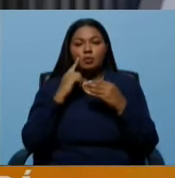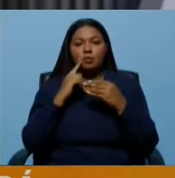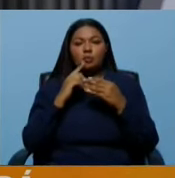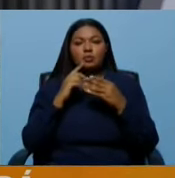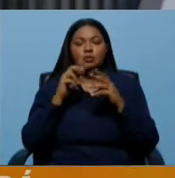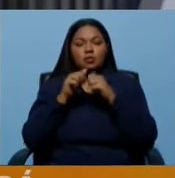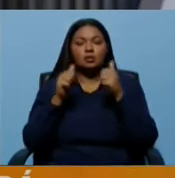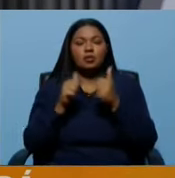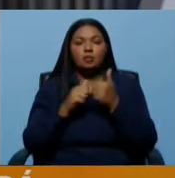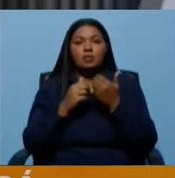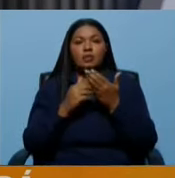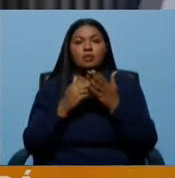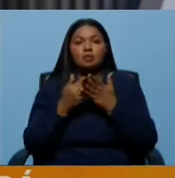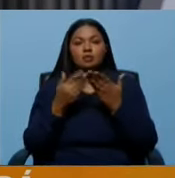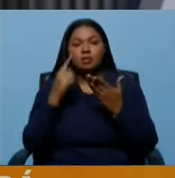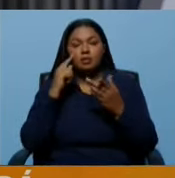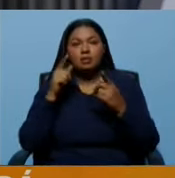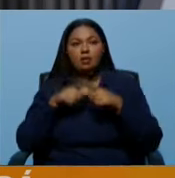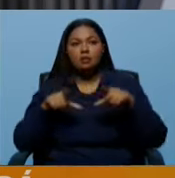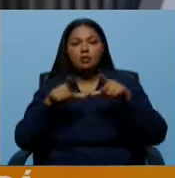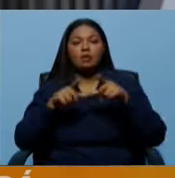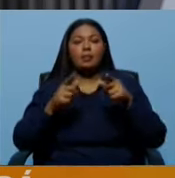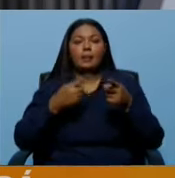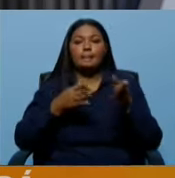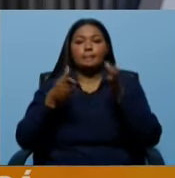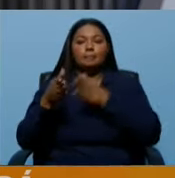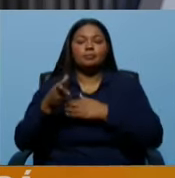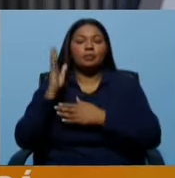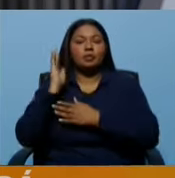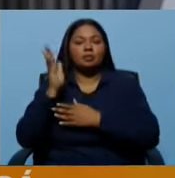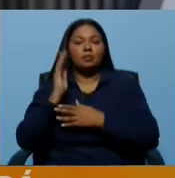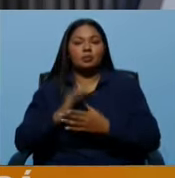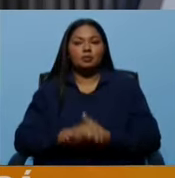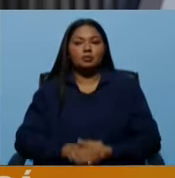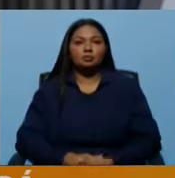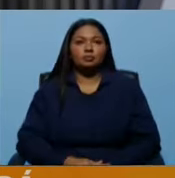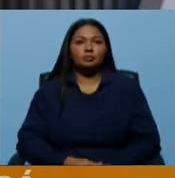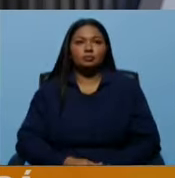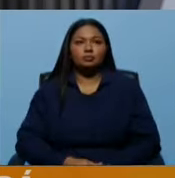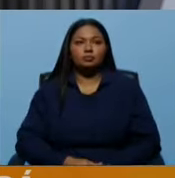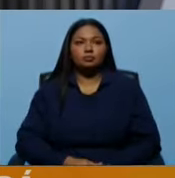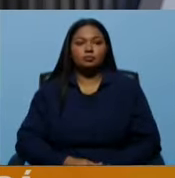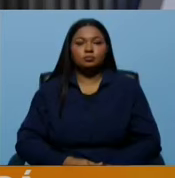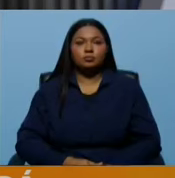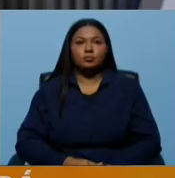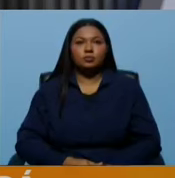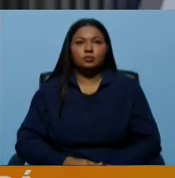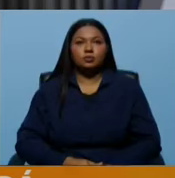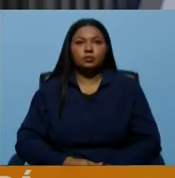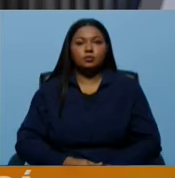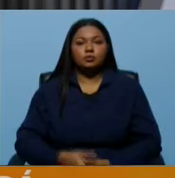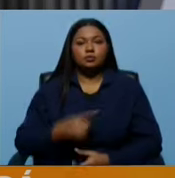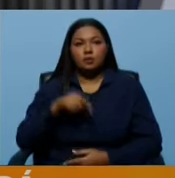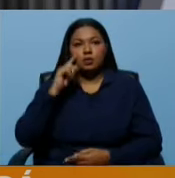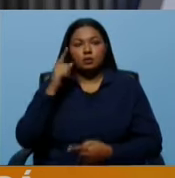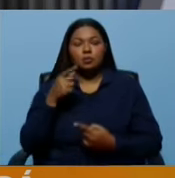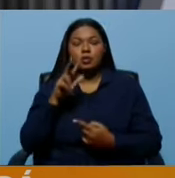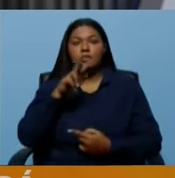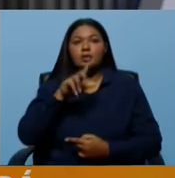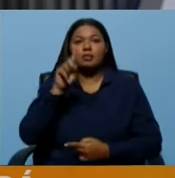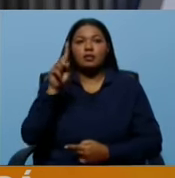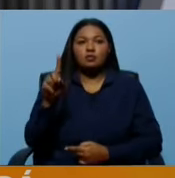que está en campo para poder ver fuera de las asambleas precisamente lo que corresponde a la visual desde el punto de vista del país. Nosotros el